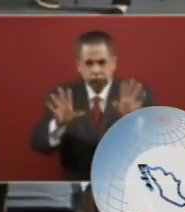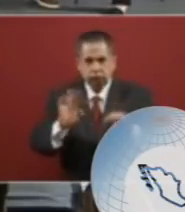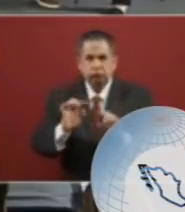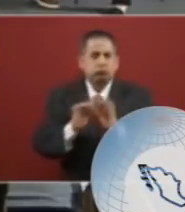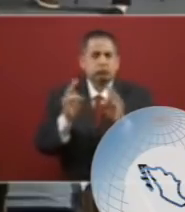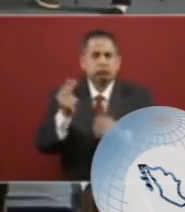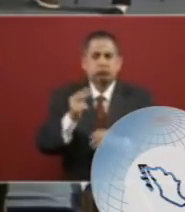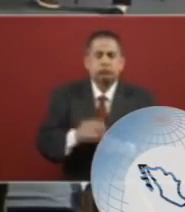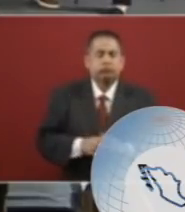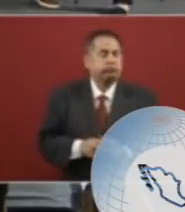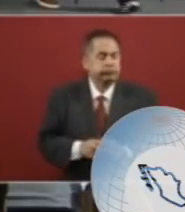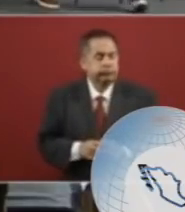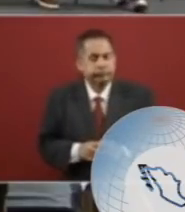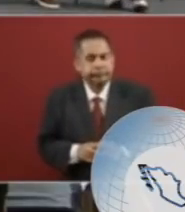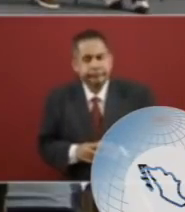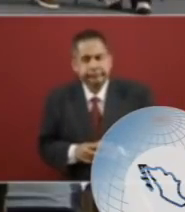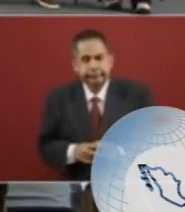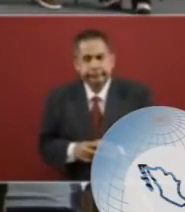necesitara. Miren,